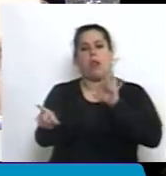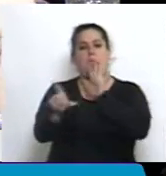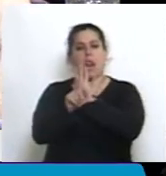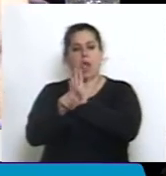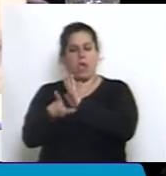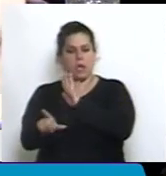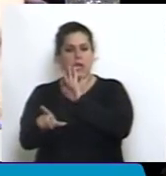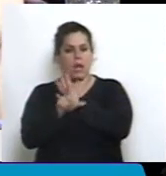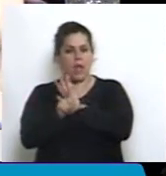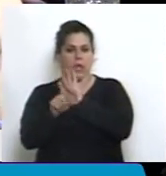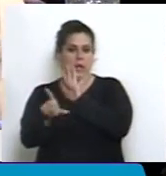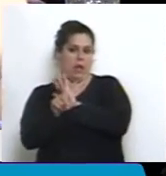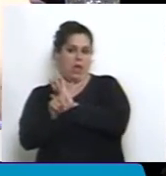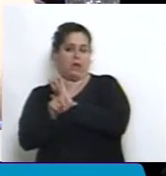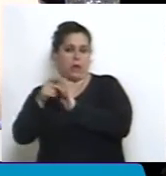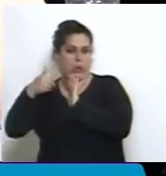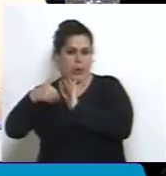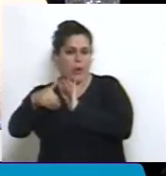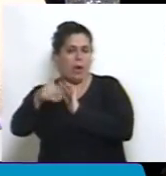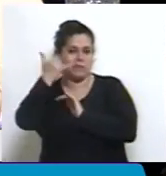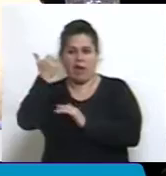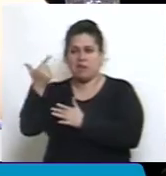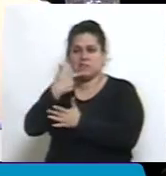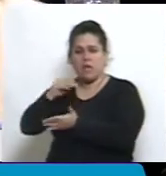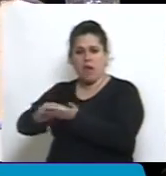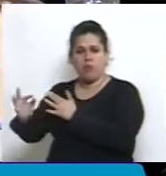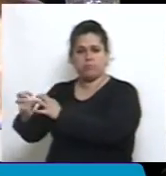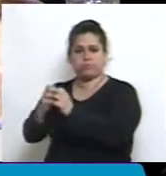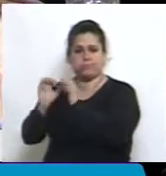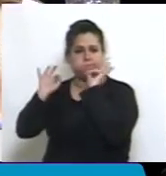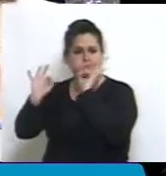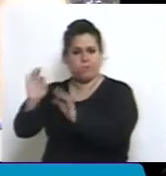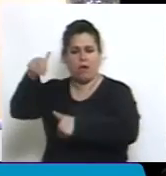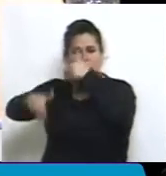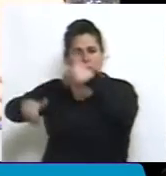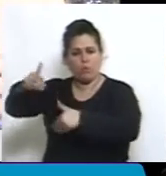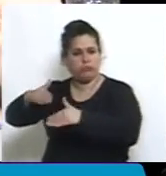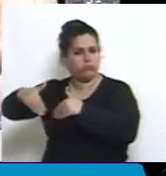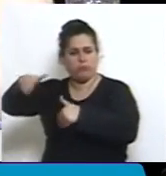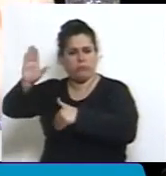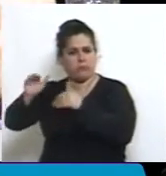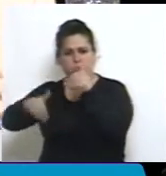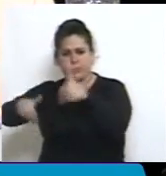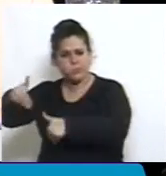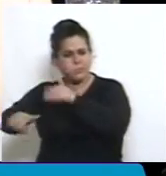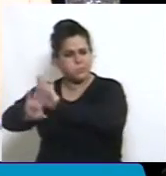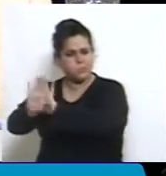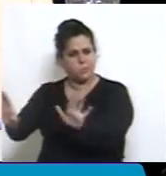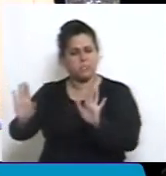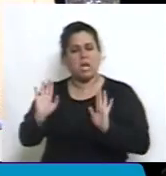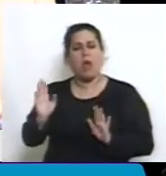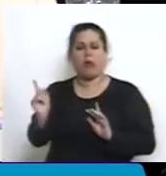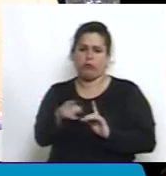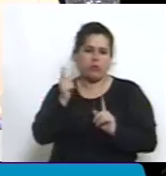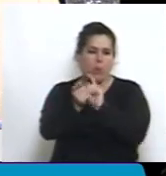ley que ya viene en revisión del Senado y que fue votado por unanimidad en el Senado y que nosotros le hemos hecho